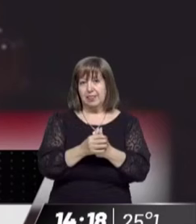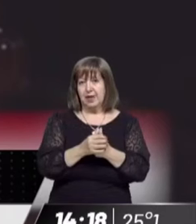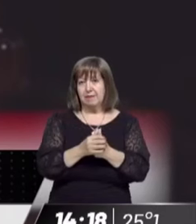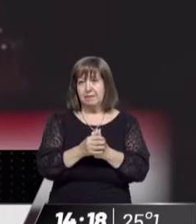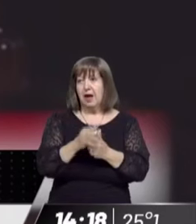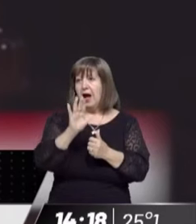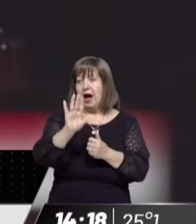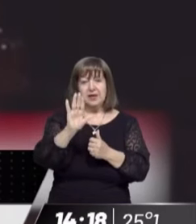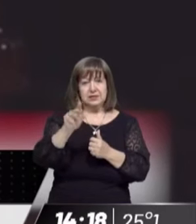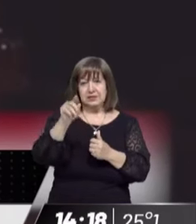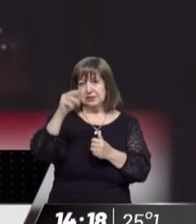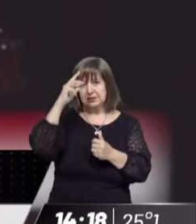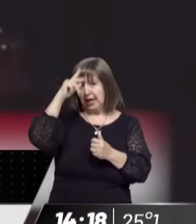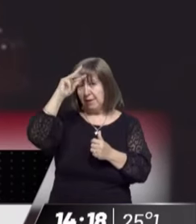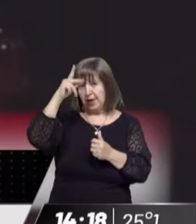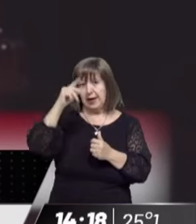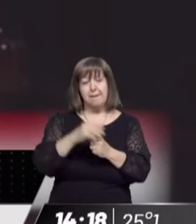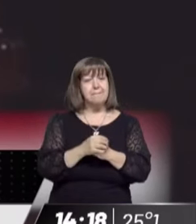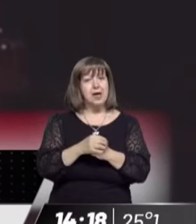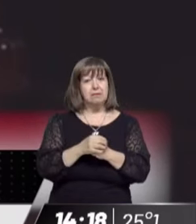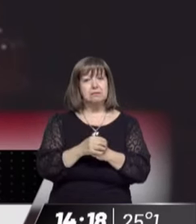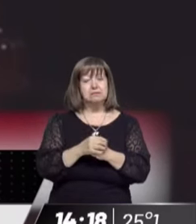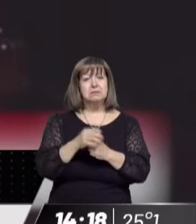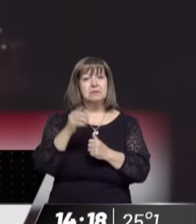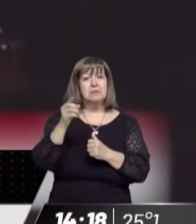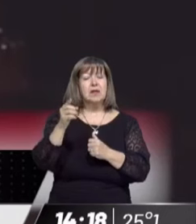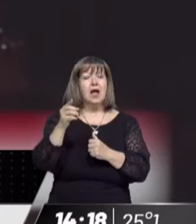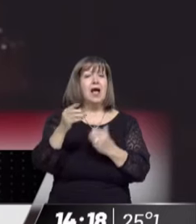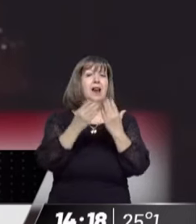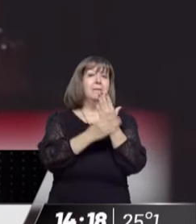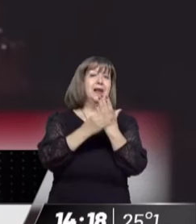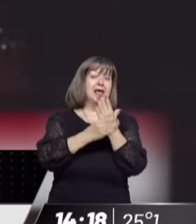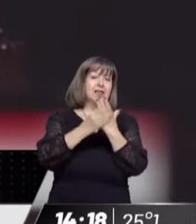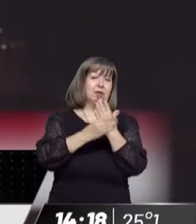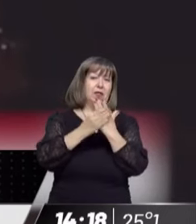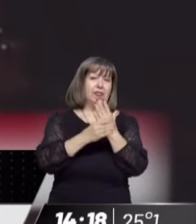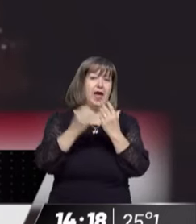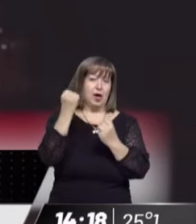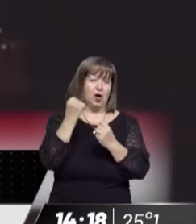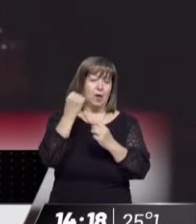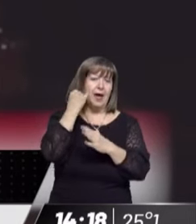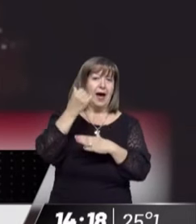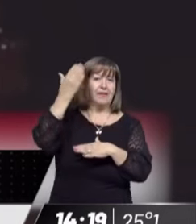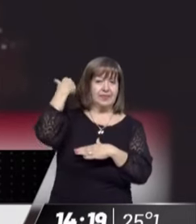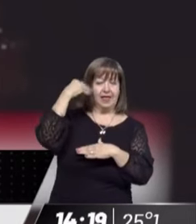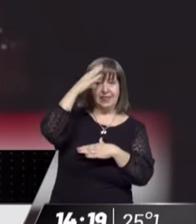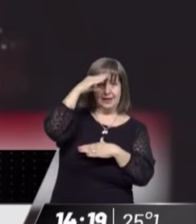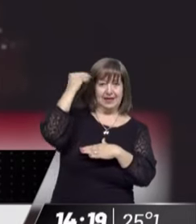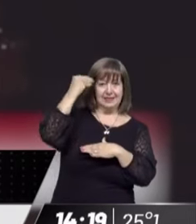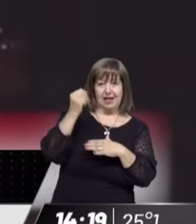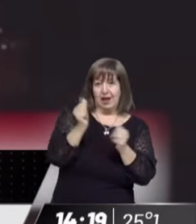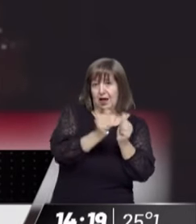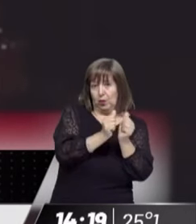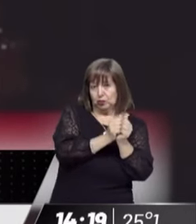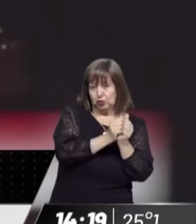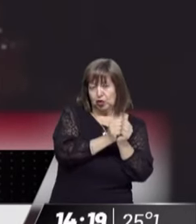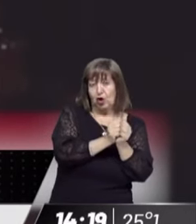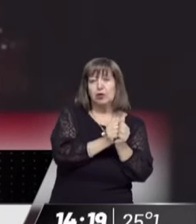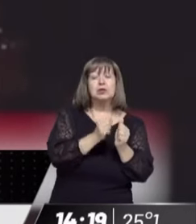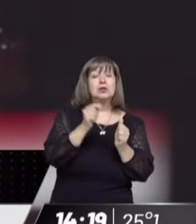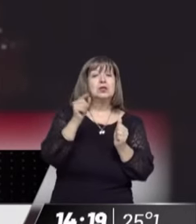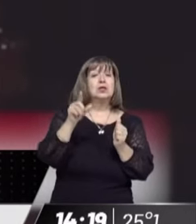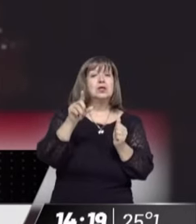posturas, porque la realidad, él fue el ministro de Economía de Cristina Fernández de Kirchner y él fue